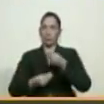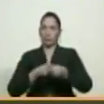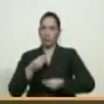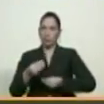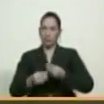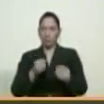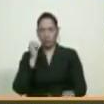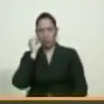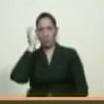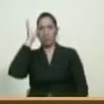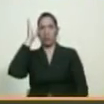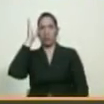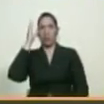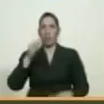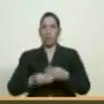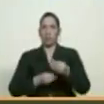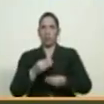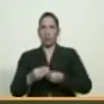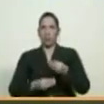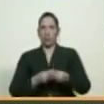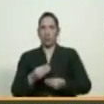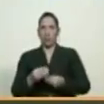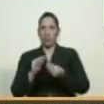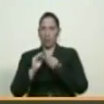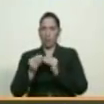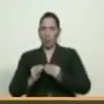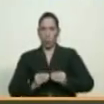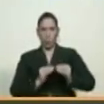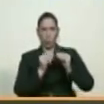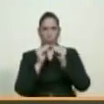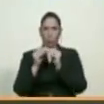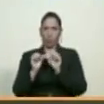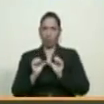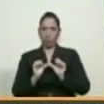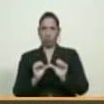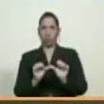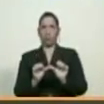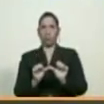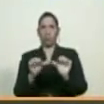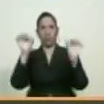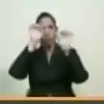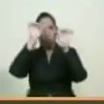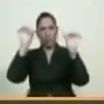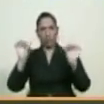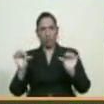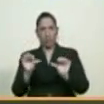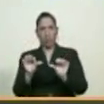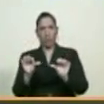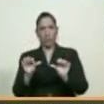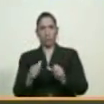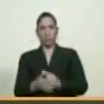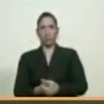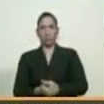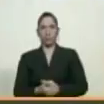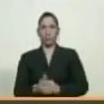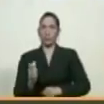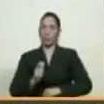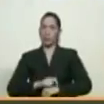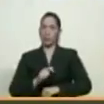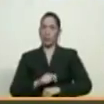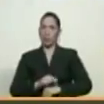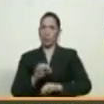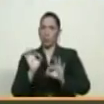capacidad para realizar los ajustes pertinentes a su sistema en un lapso de tiempo